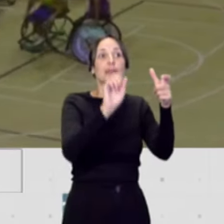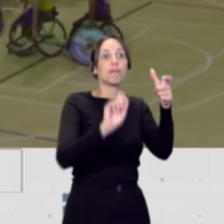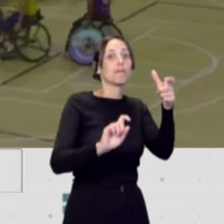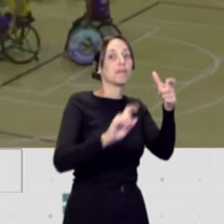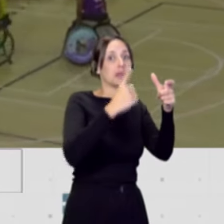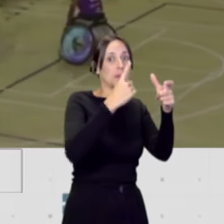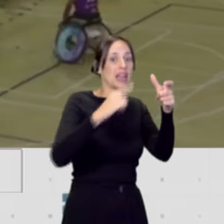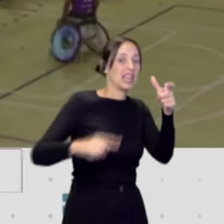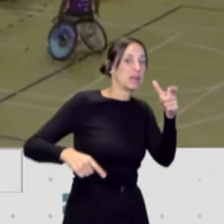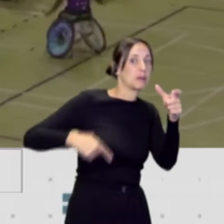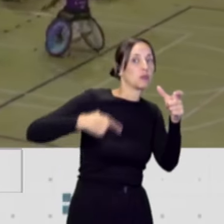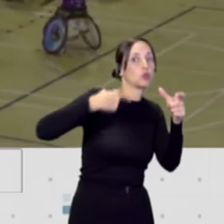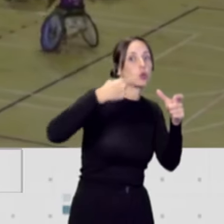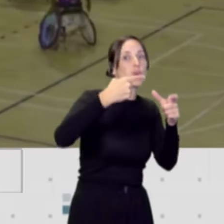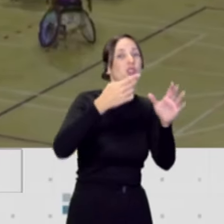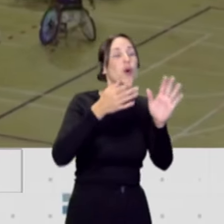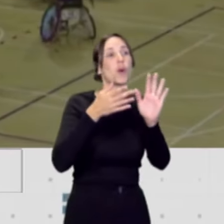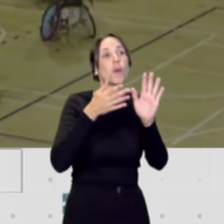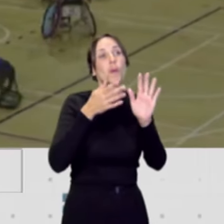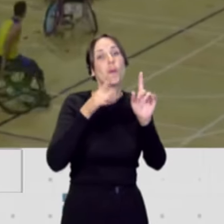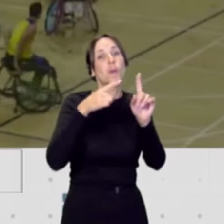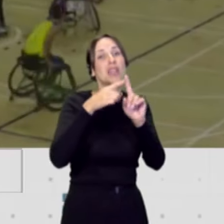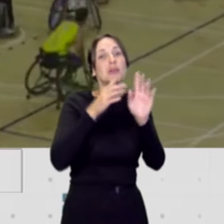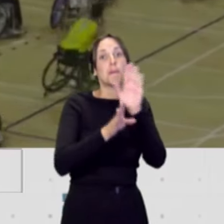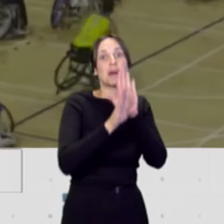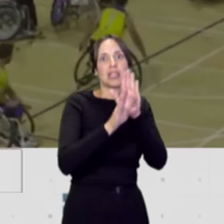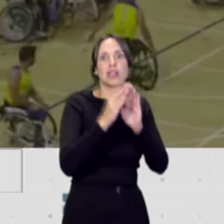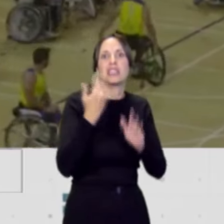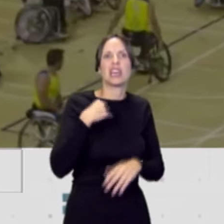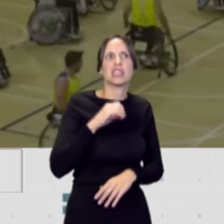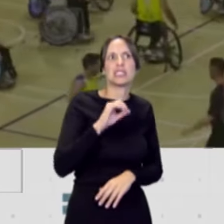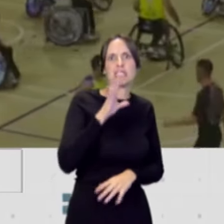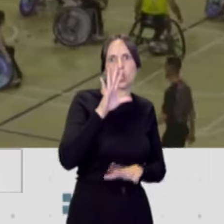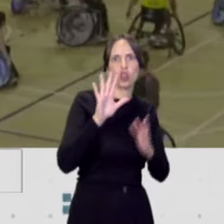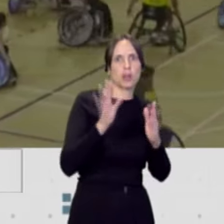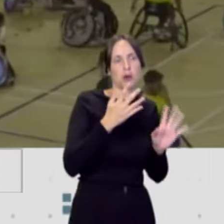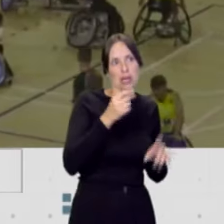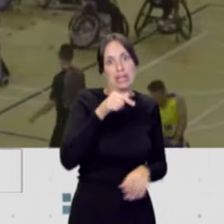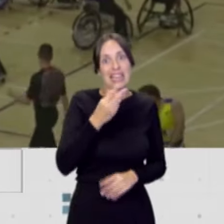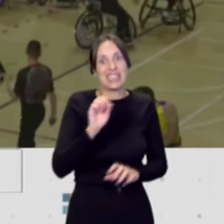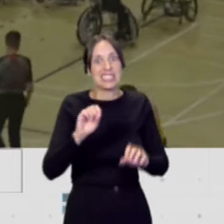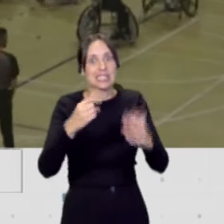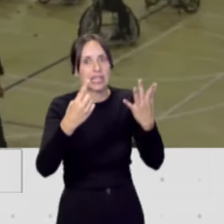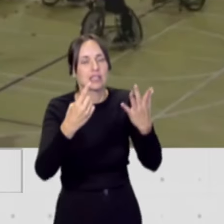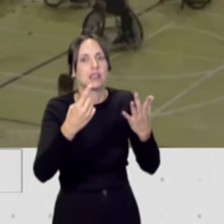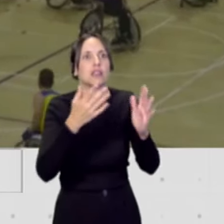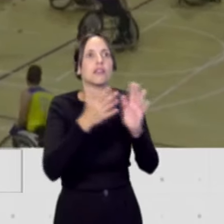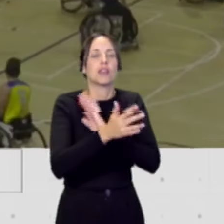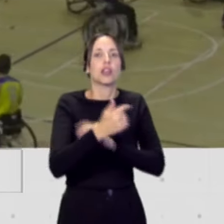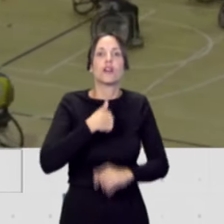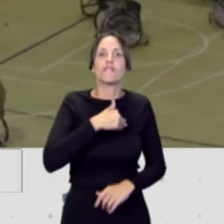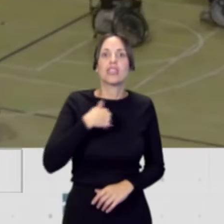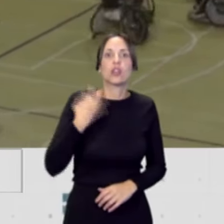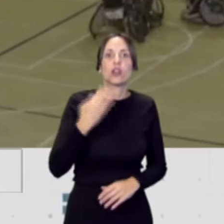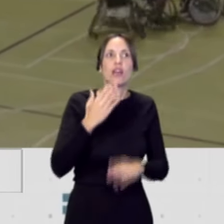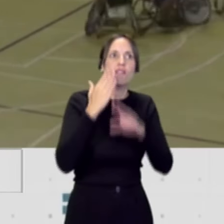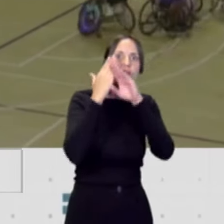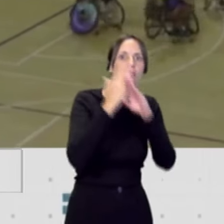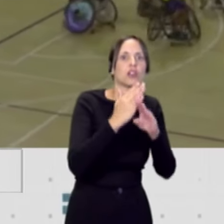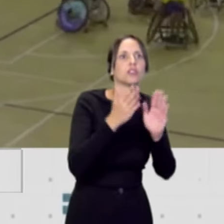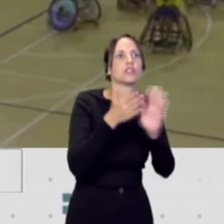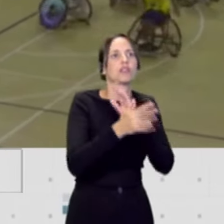ya 5 temporadas, 6 con esta, y la intención, si subimos a división de honor, es eso, estar arriba, no subir y bajar, y entonces los viajes